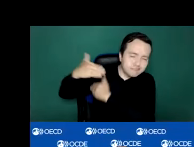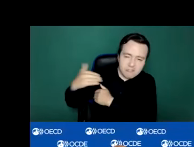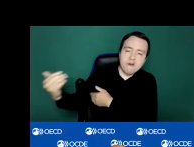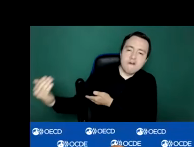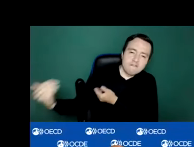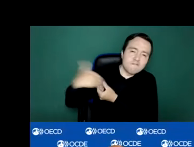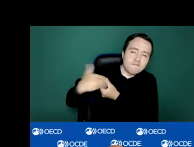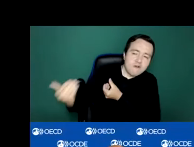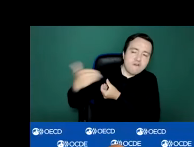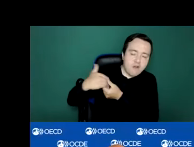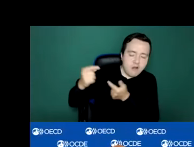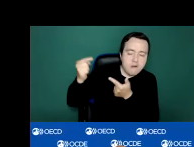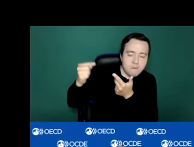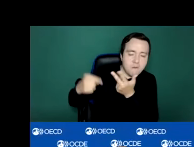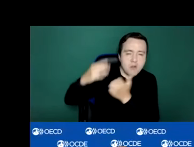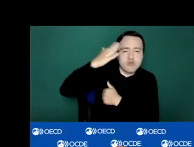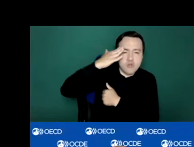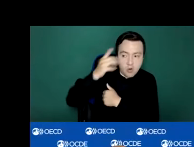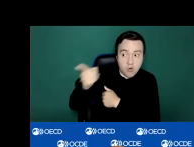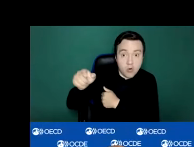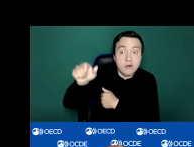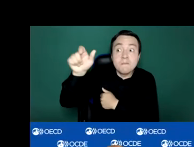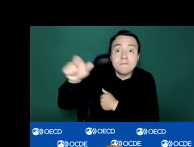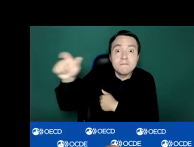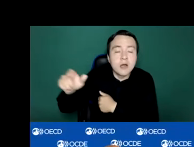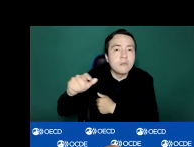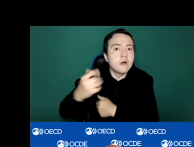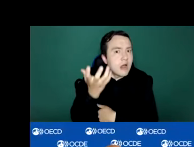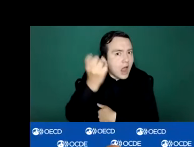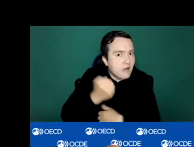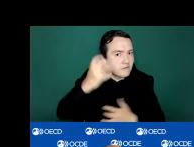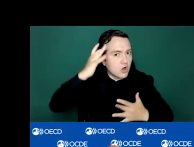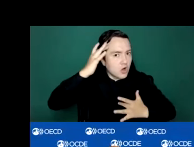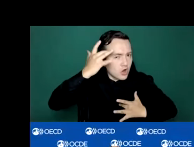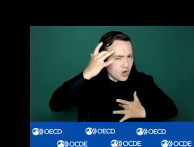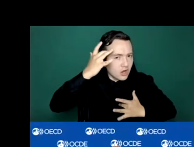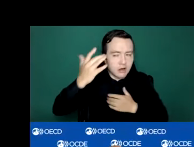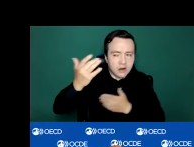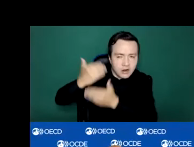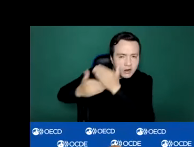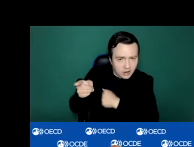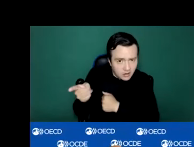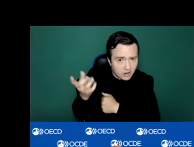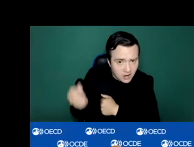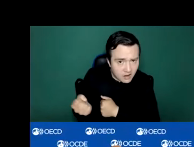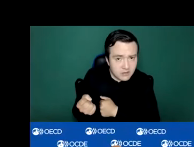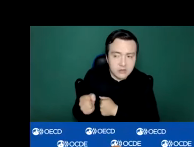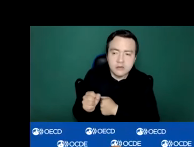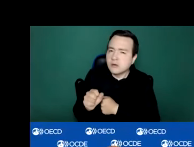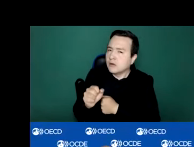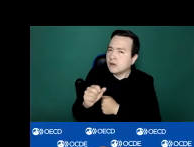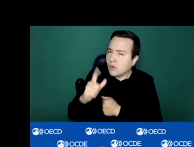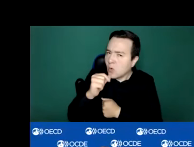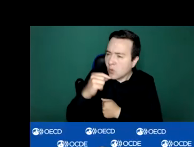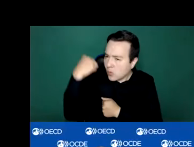condiciones preexistentes, qué número de mis pacientes deben ser priorizados para recibir la